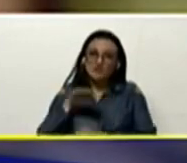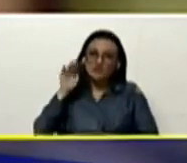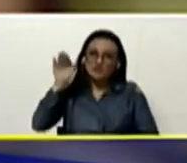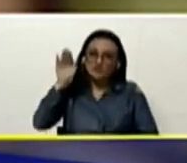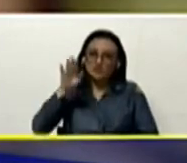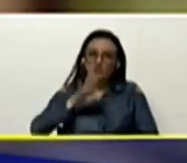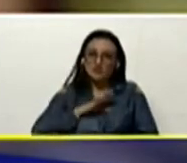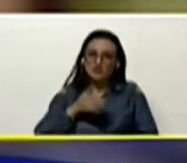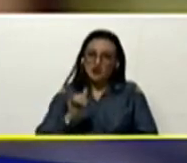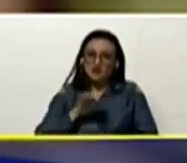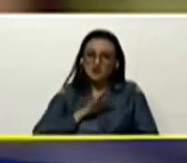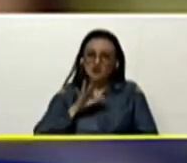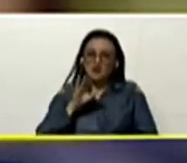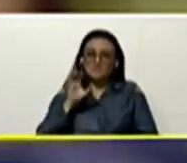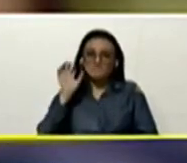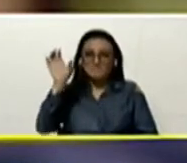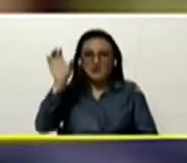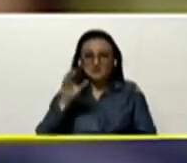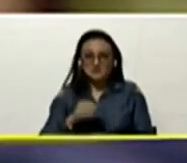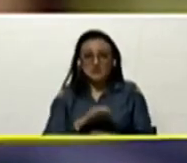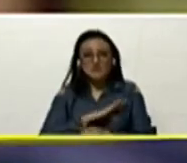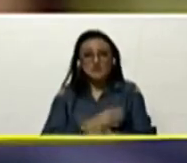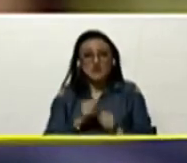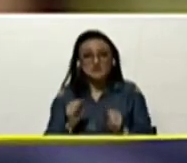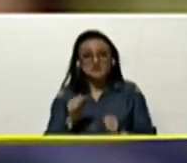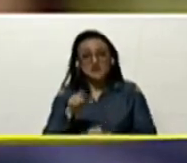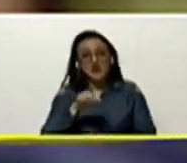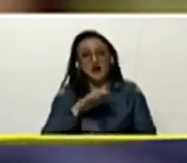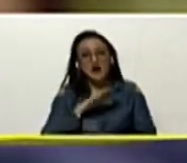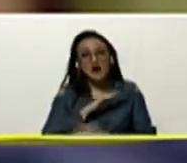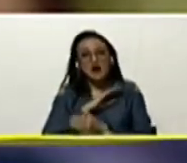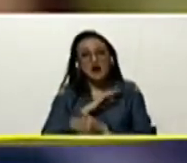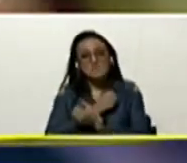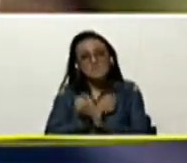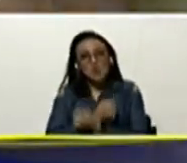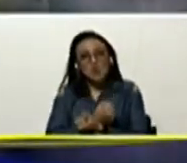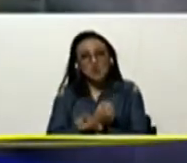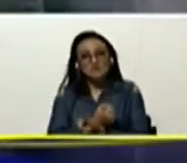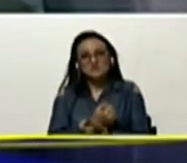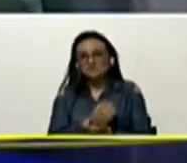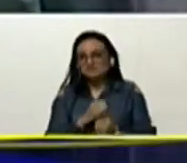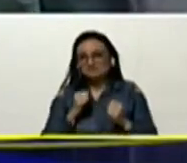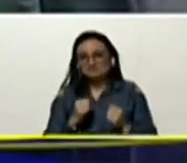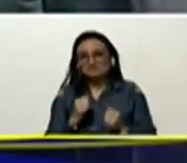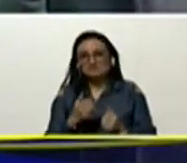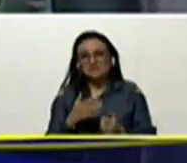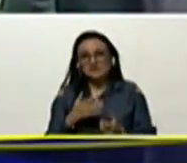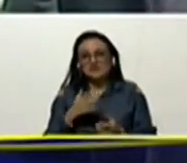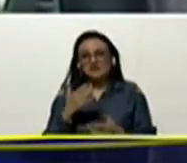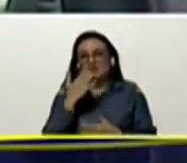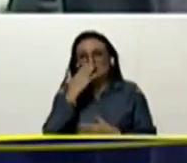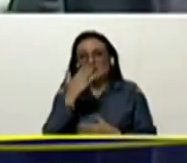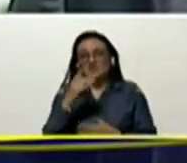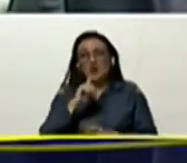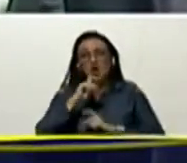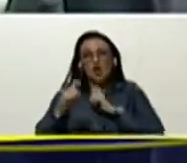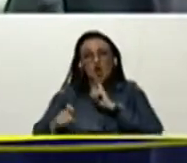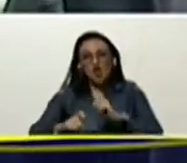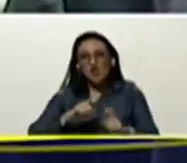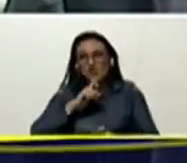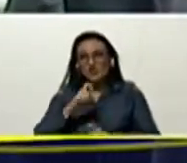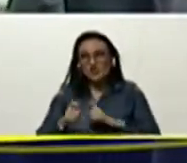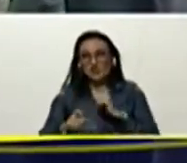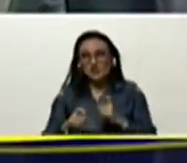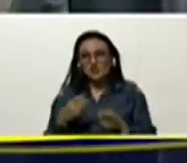nuestra patria. La fuerza del amor es lo que lo puede todo. Frente al odio, decías tú, frente a